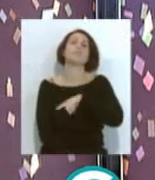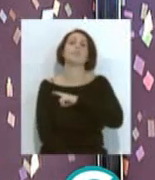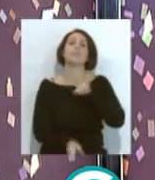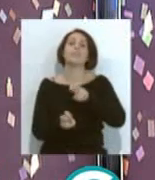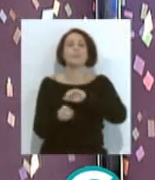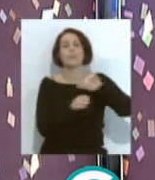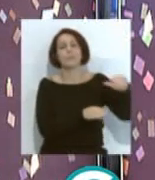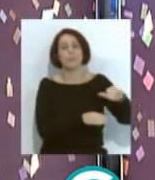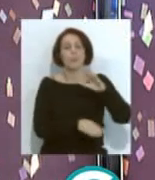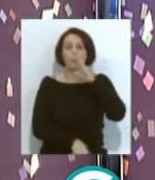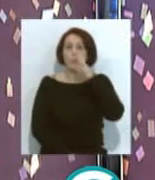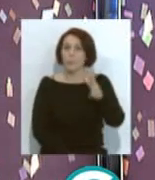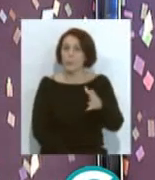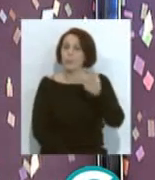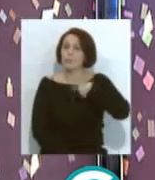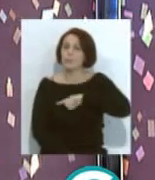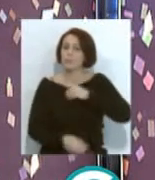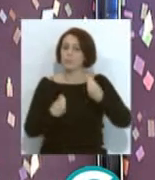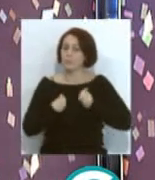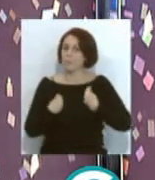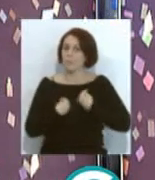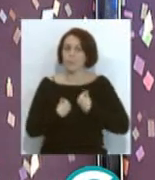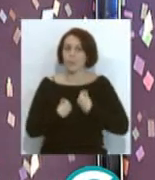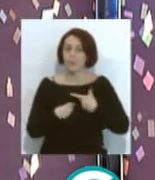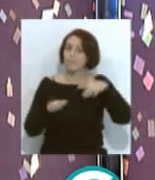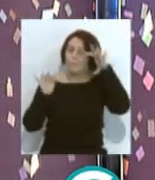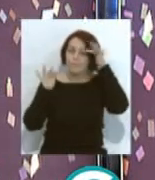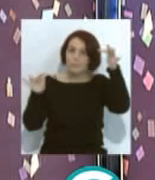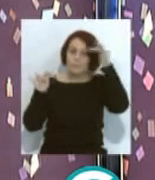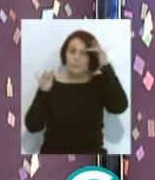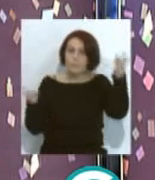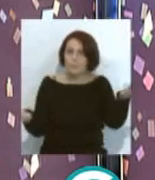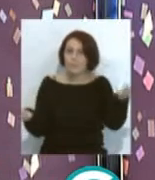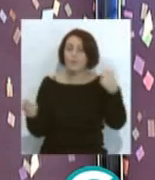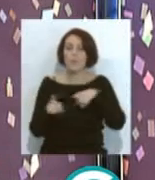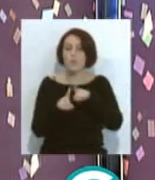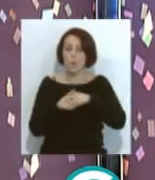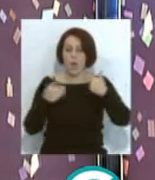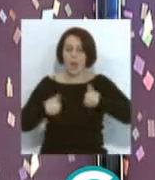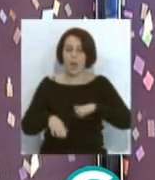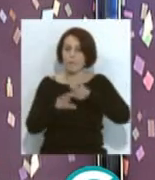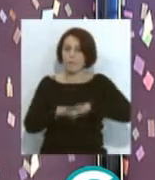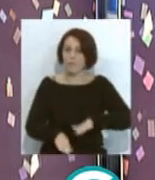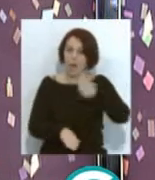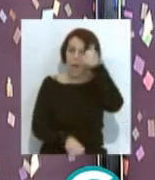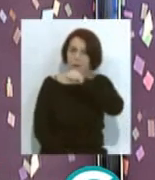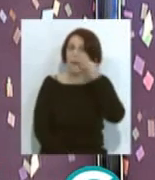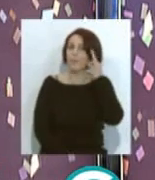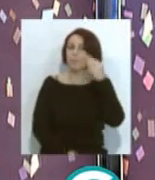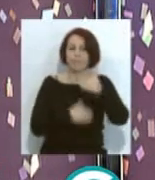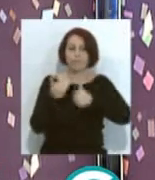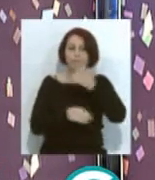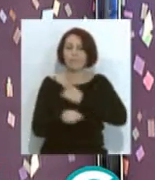otros asuntos porque estamos viviendo con ilusión como aficionados, como aficionadas, el proceso de